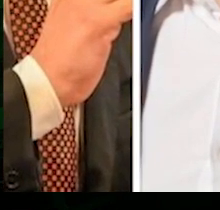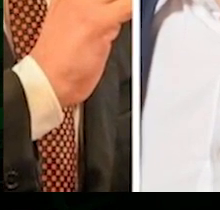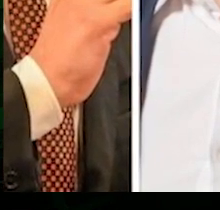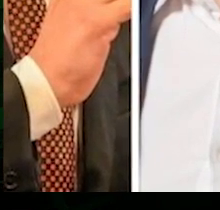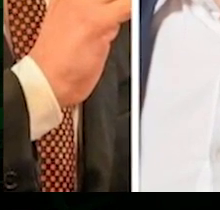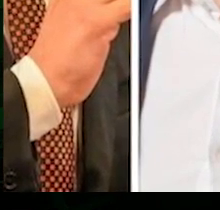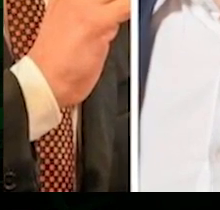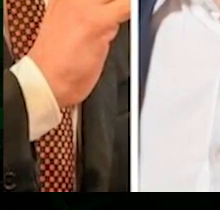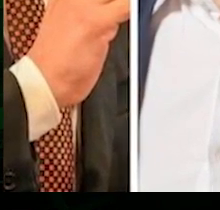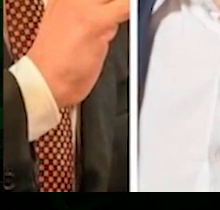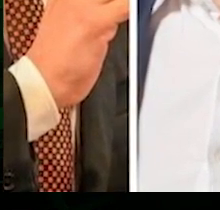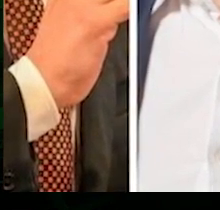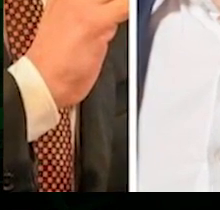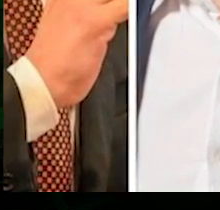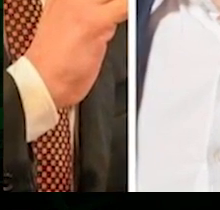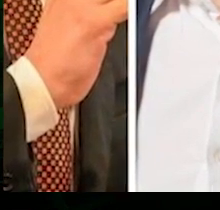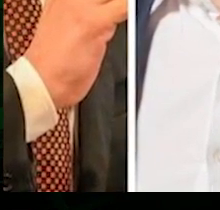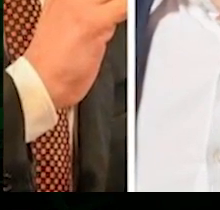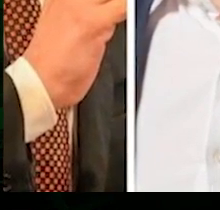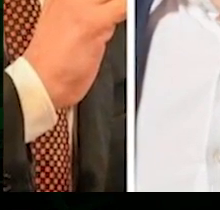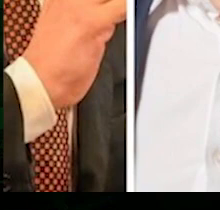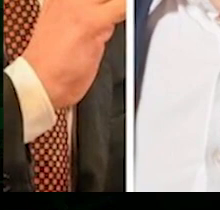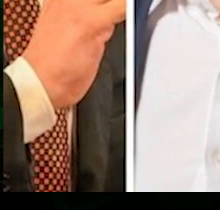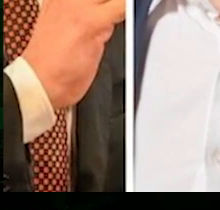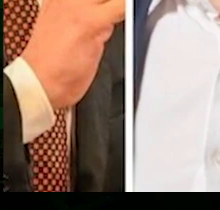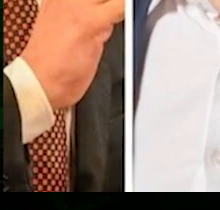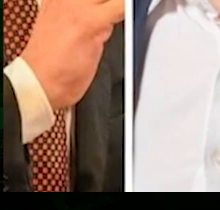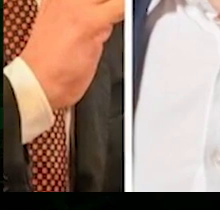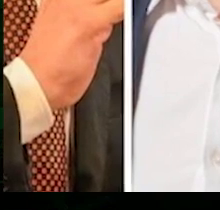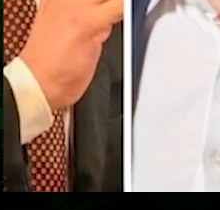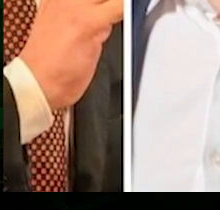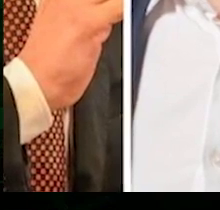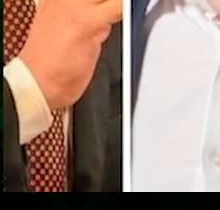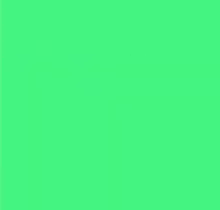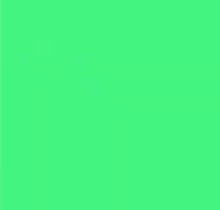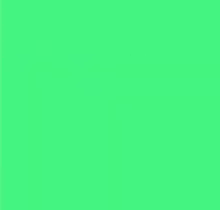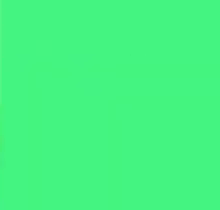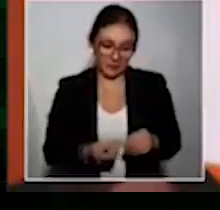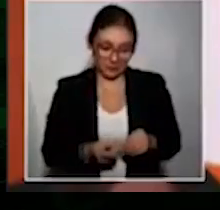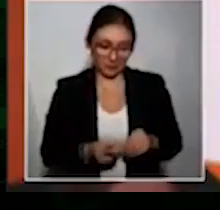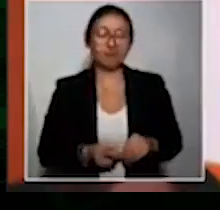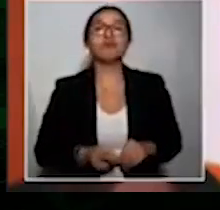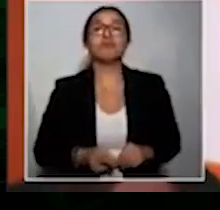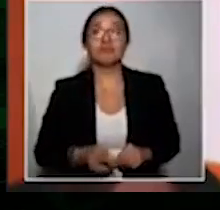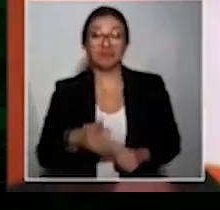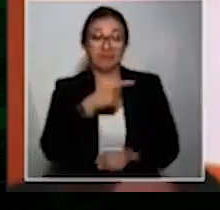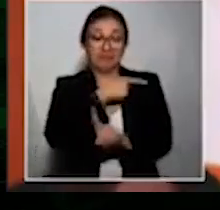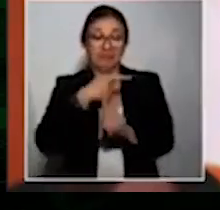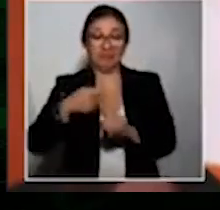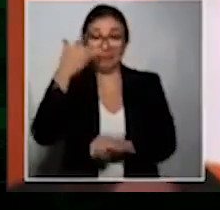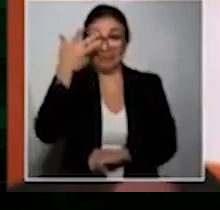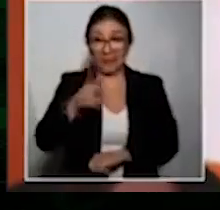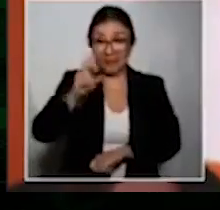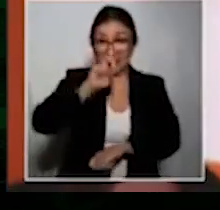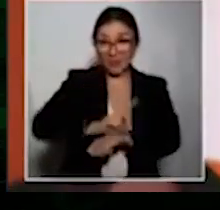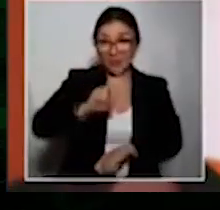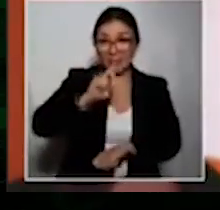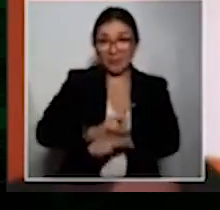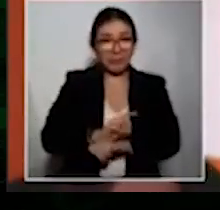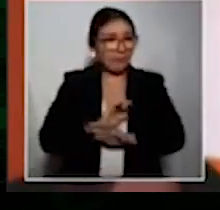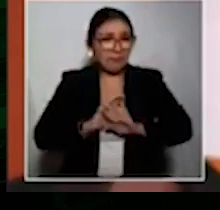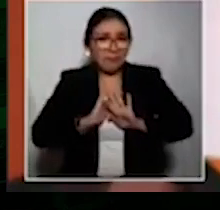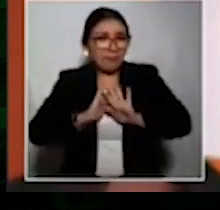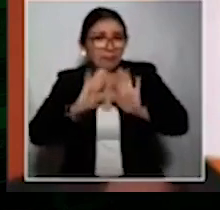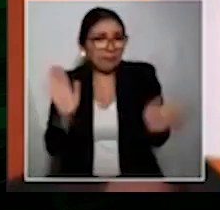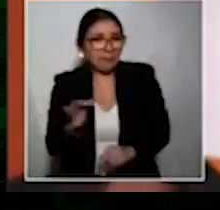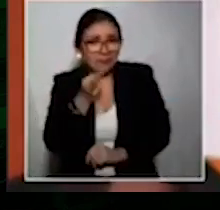Dante Delgado Ranauro, senador y dirigente nacional de Movimiento Ciudadano. Dante Delgado, dirigente de Movimiento